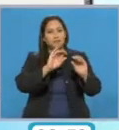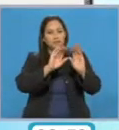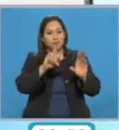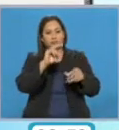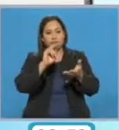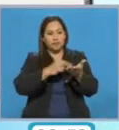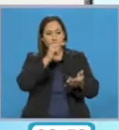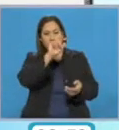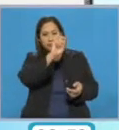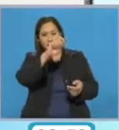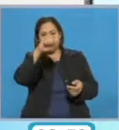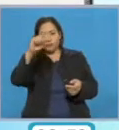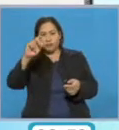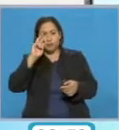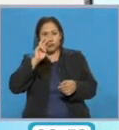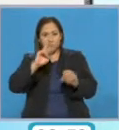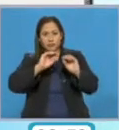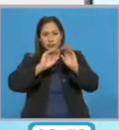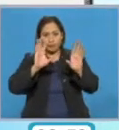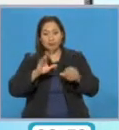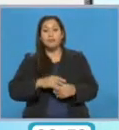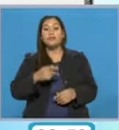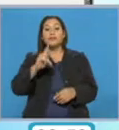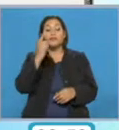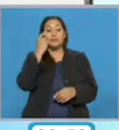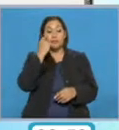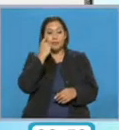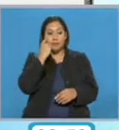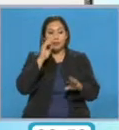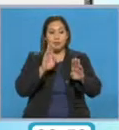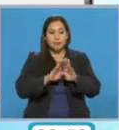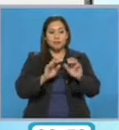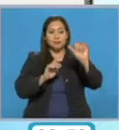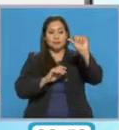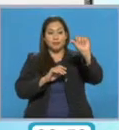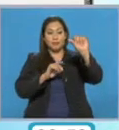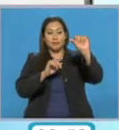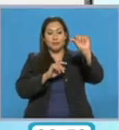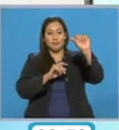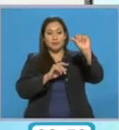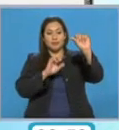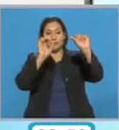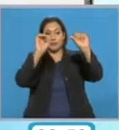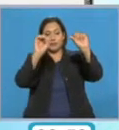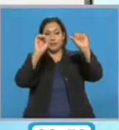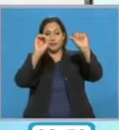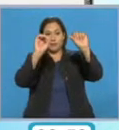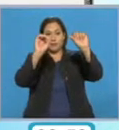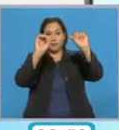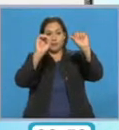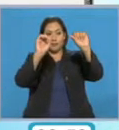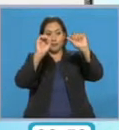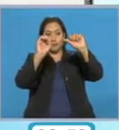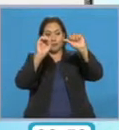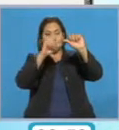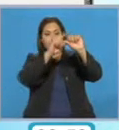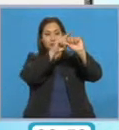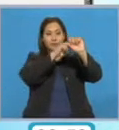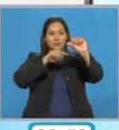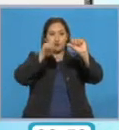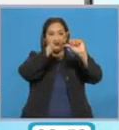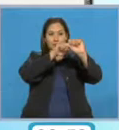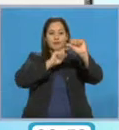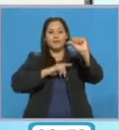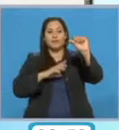perfectamente la escritura. Sin embargo, fíjense cómo en los dos óvalos, que sería la A y la O que tenemos inicialmente, vemos que